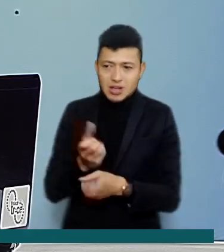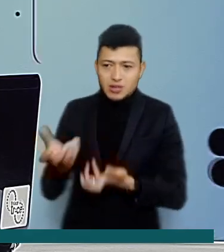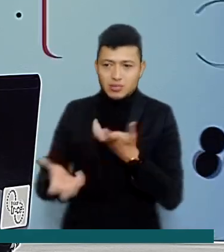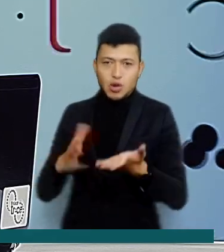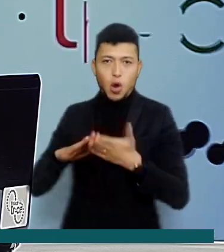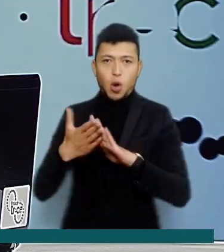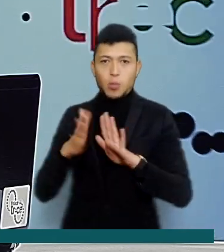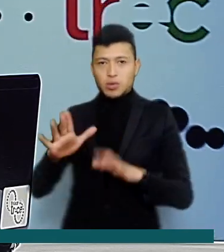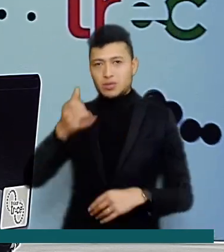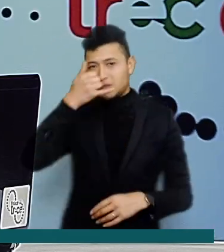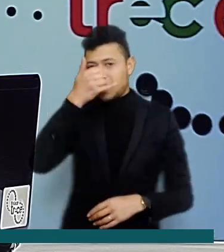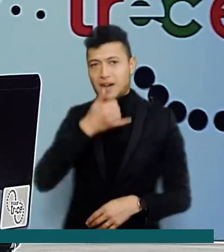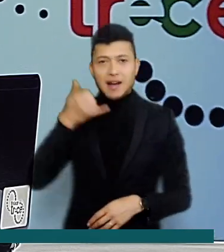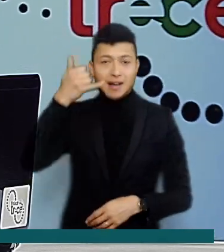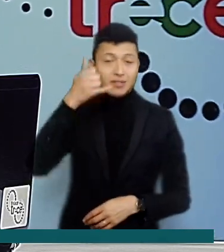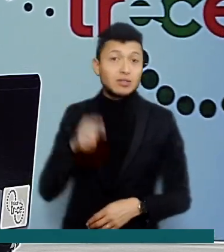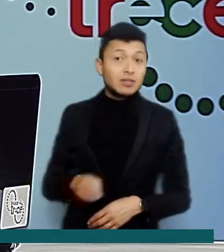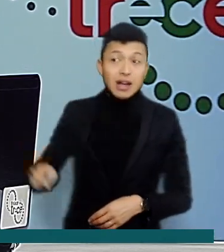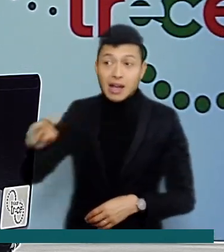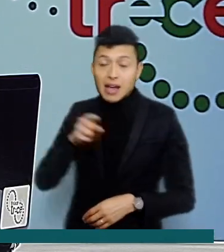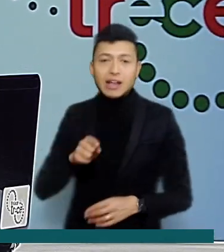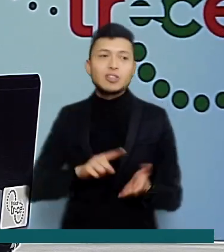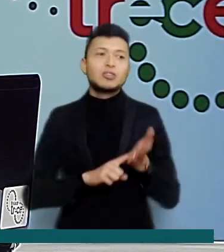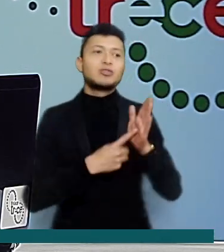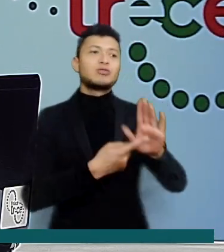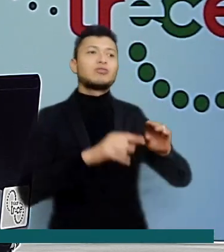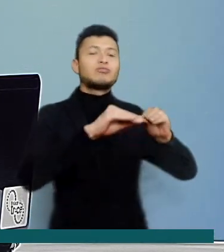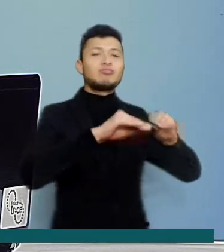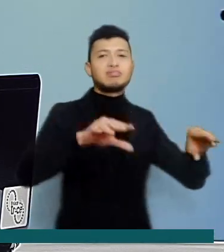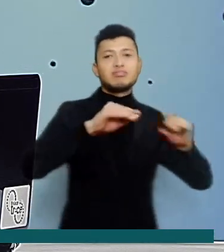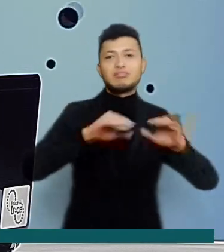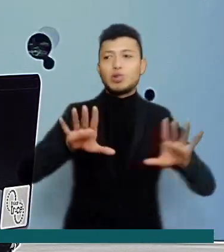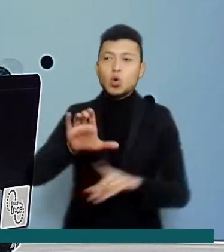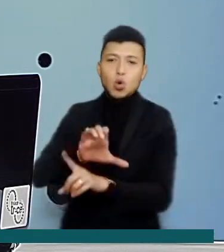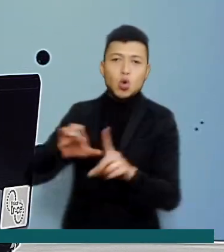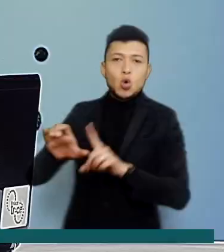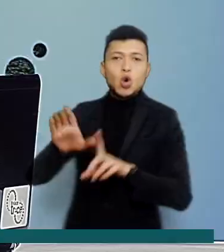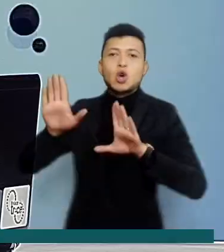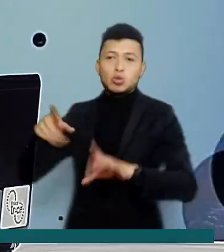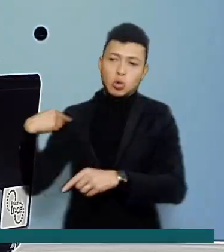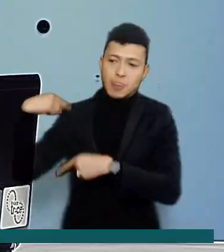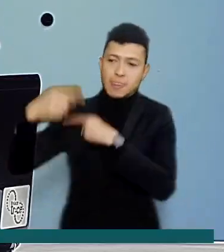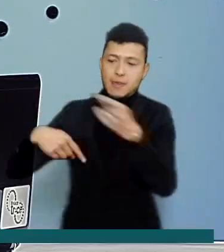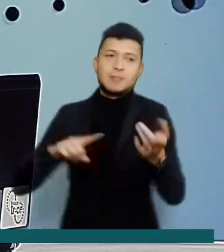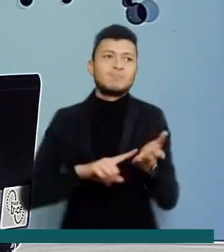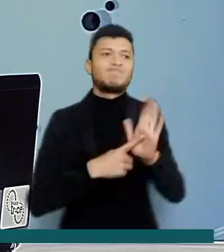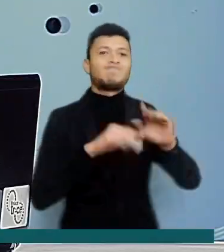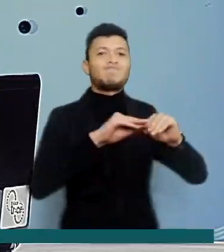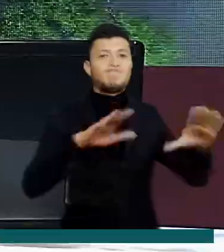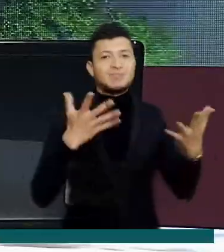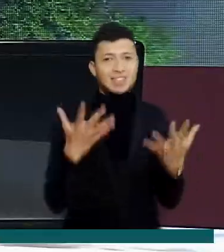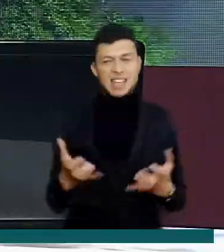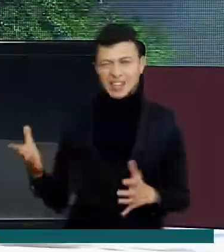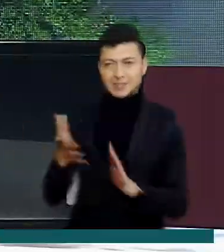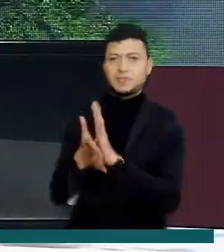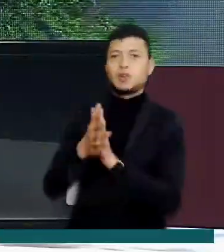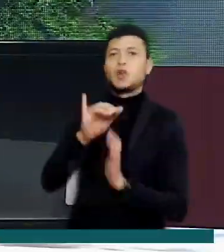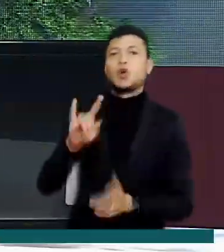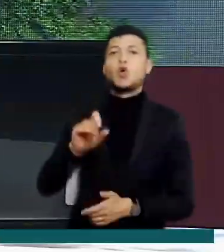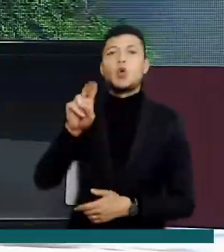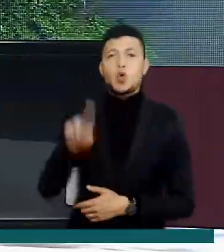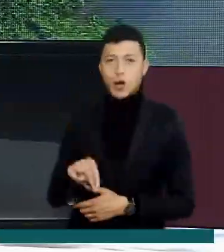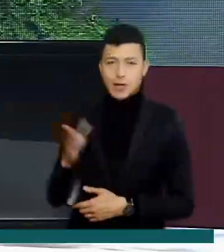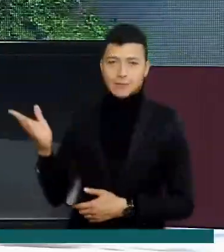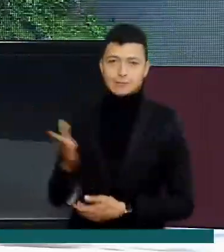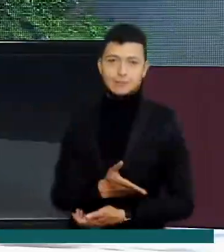representantes de la comunidad afrocolombiana, que pretenden dar a conocer lo mejor de su cultura y sus tradiciones. Juan Manuel Escobar